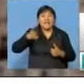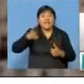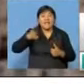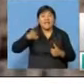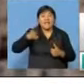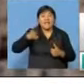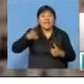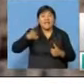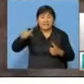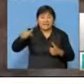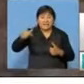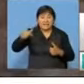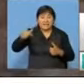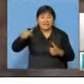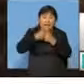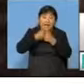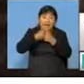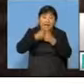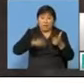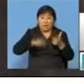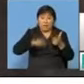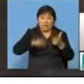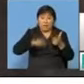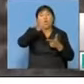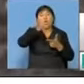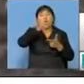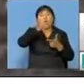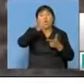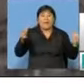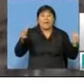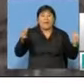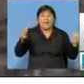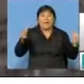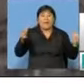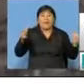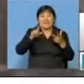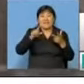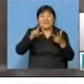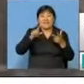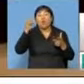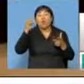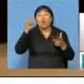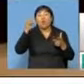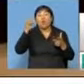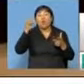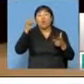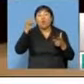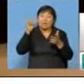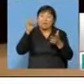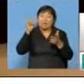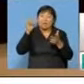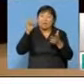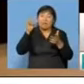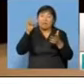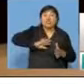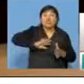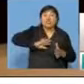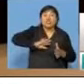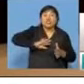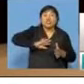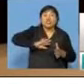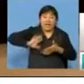de Paraguay y de Bolivia para el control de la plaga, porque esto es un problema, y esto lo queremos remarcar, es un problema regional dentro de la Argentina y es un problema